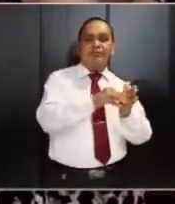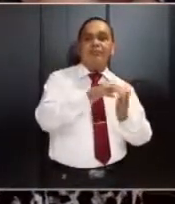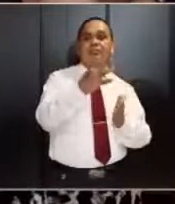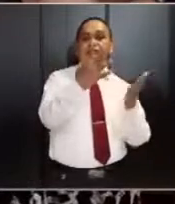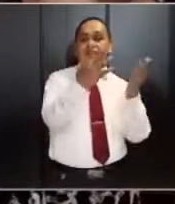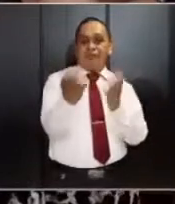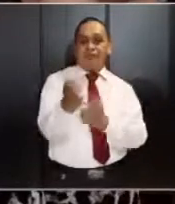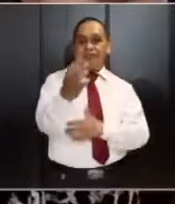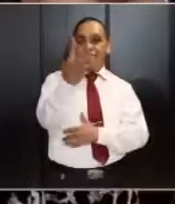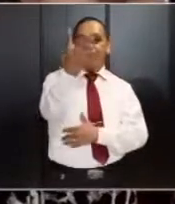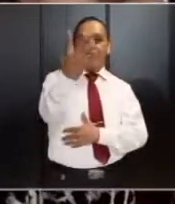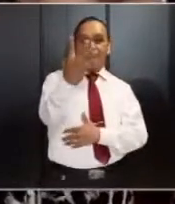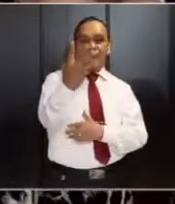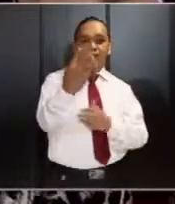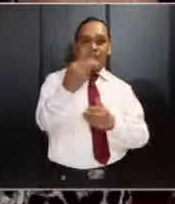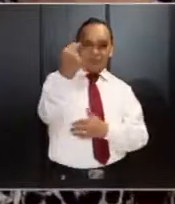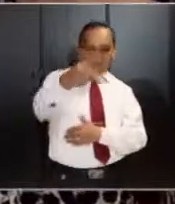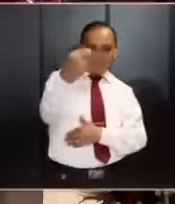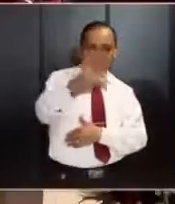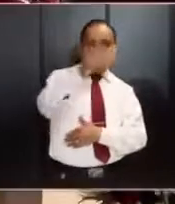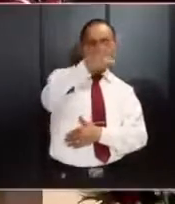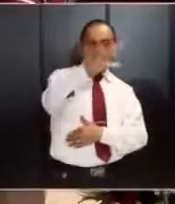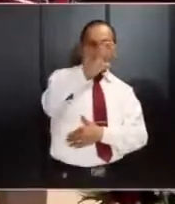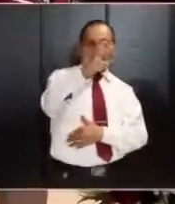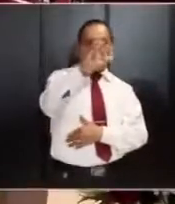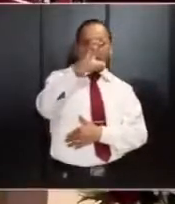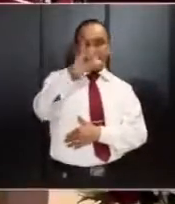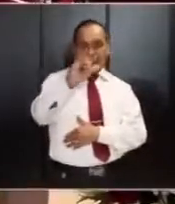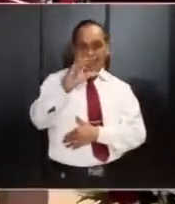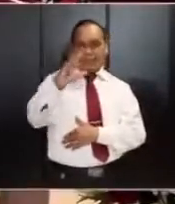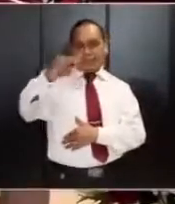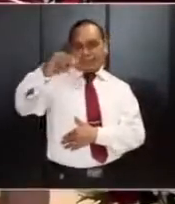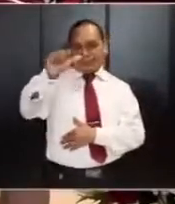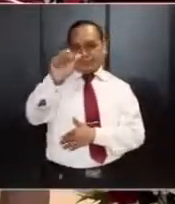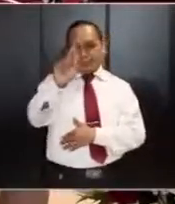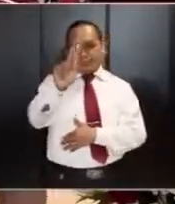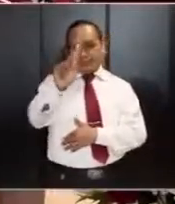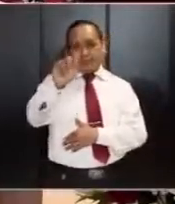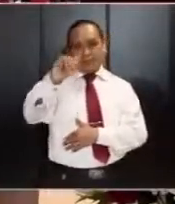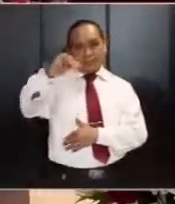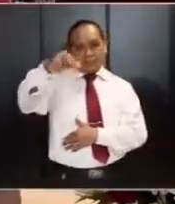5,904. Ceci Martínez. Ya, muy bien. ¿Ya quedaron los 5?